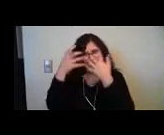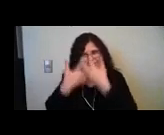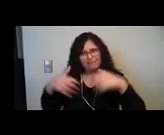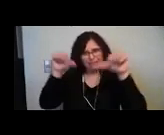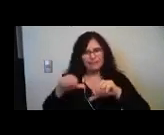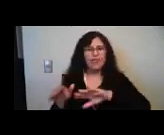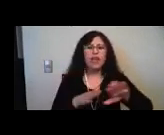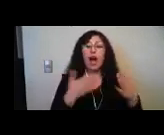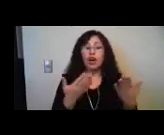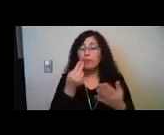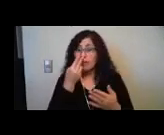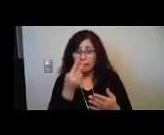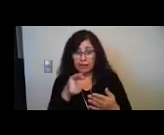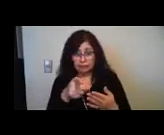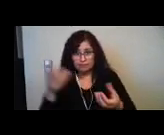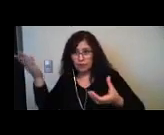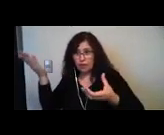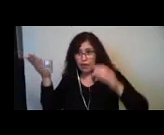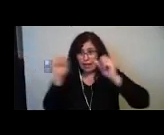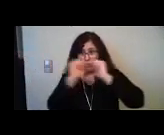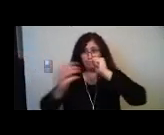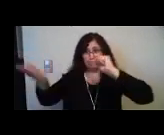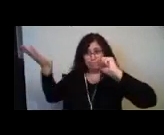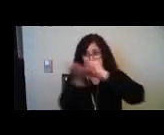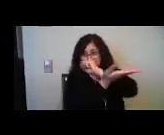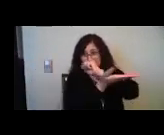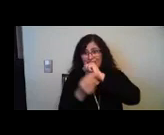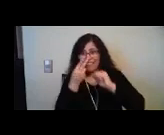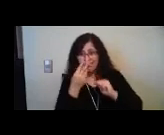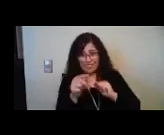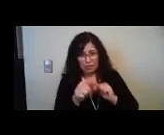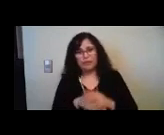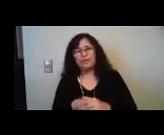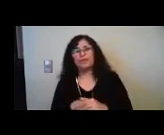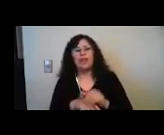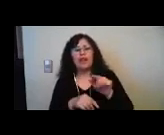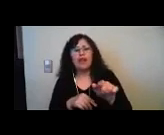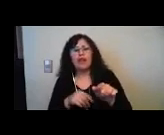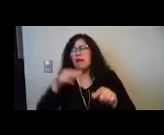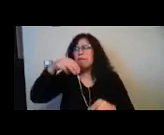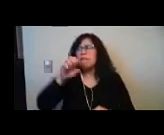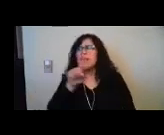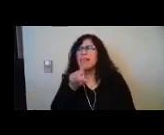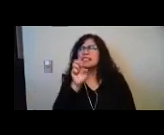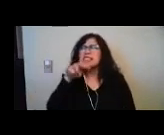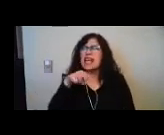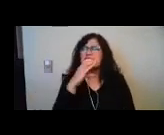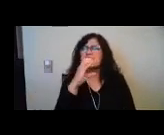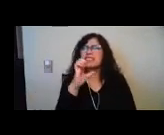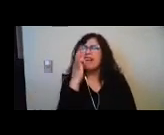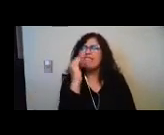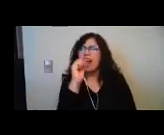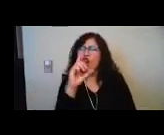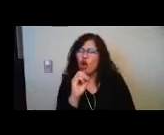mesencéfalo, y en la imagen inferior un corte del mismo tipo donde claramente se puede